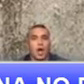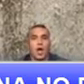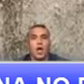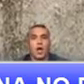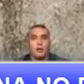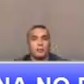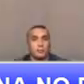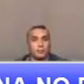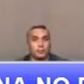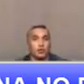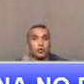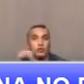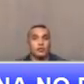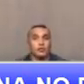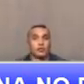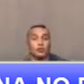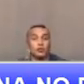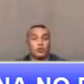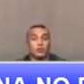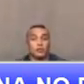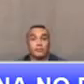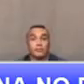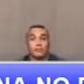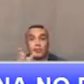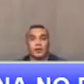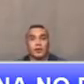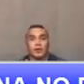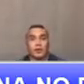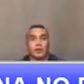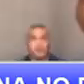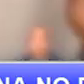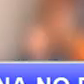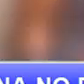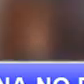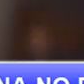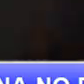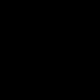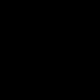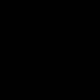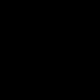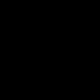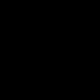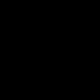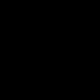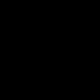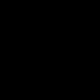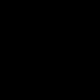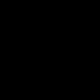2019 marcado por un aumento del número de personas que sufrieron hambre extrema en el mundo.